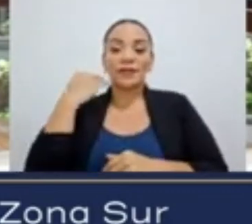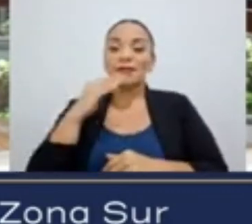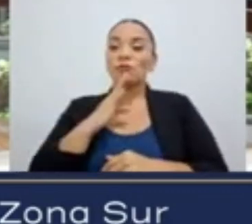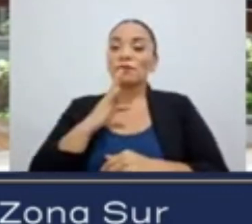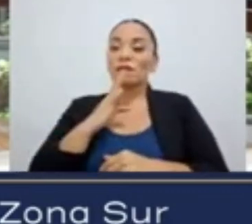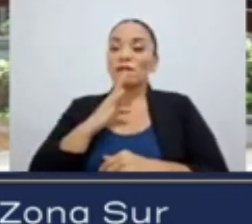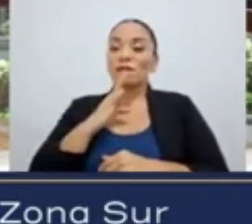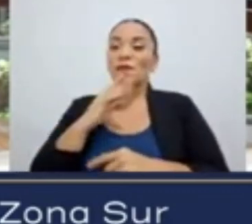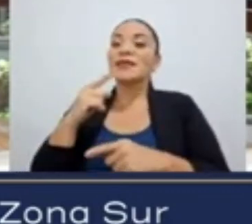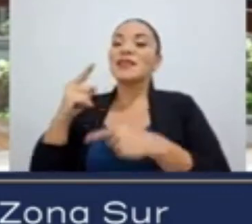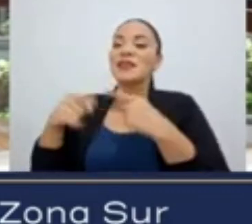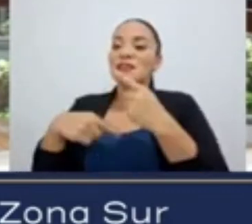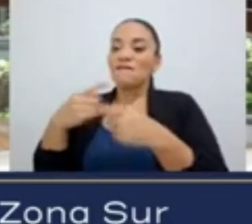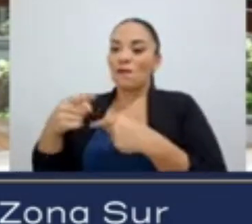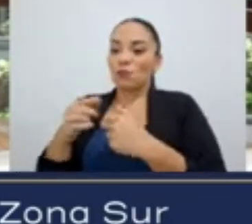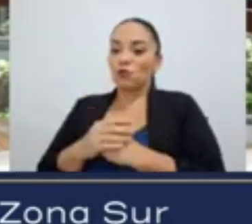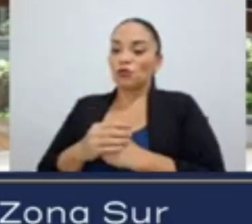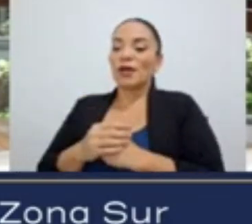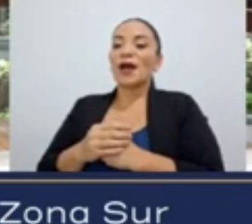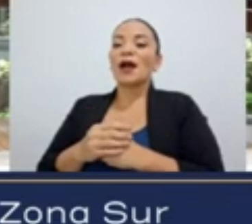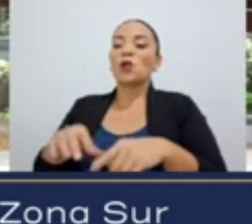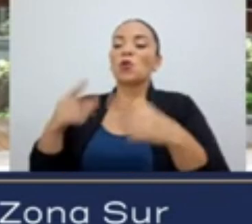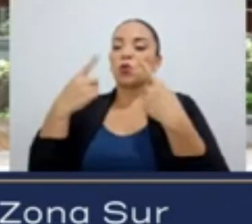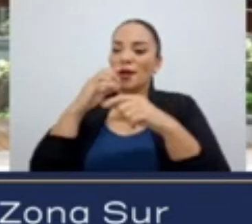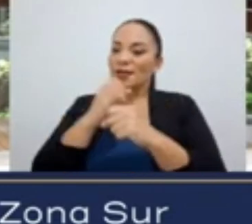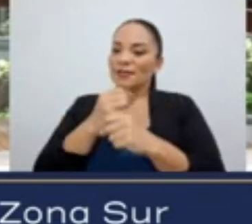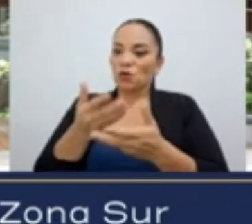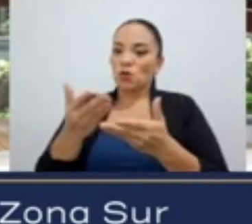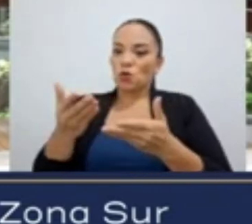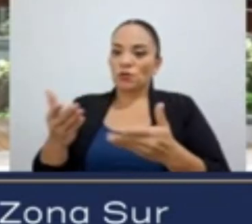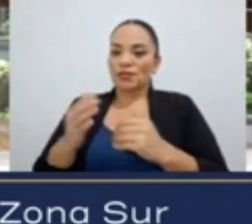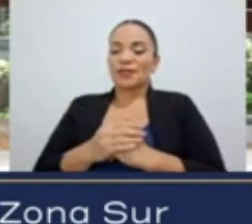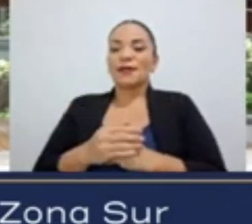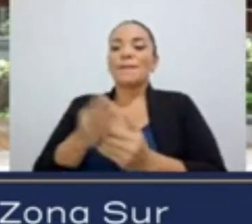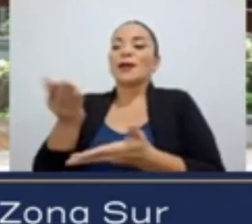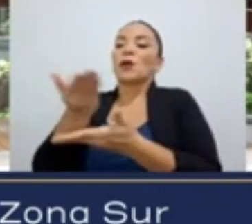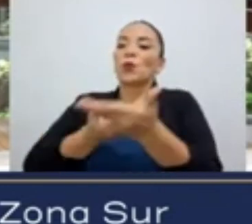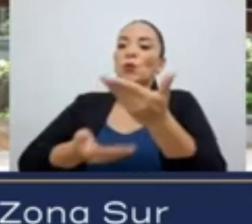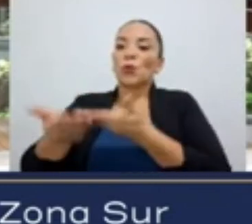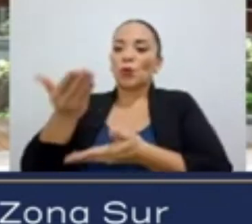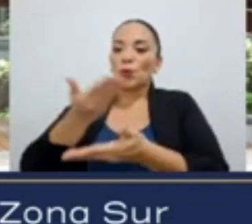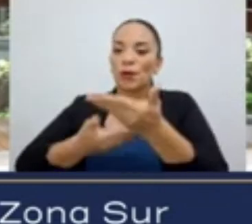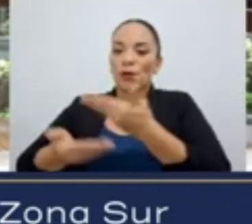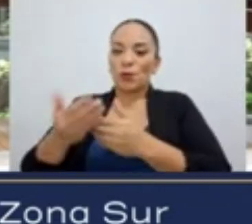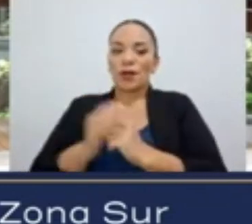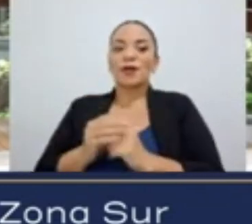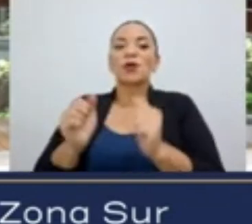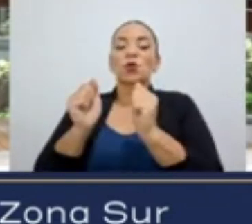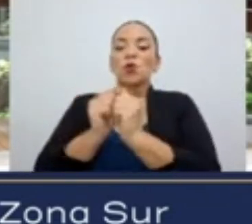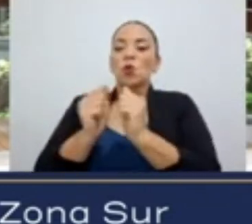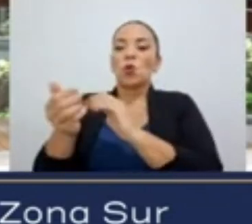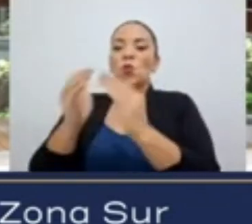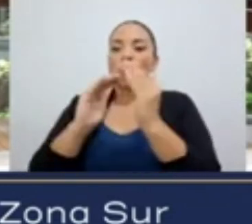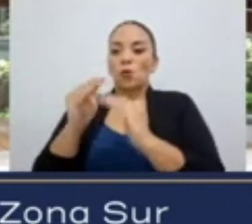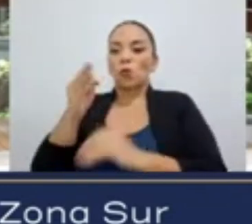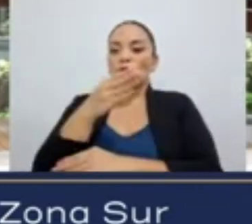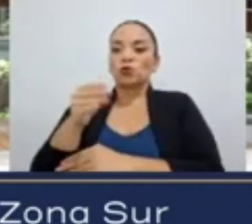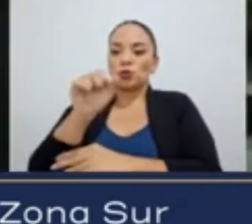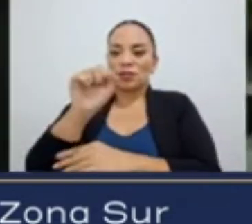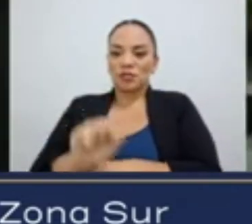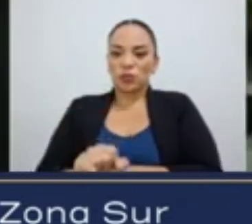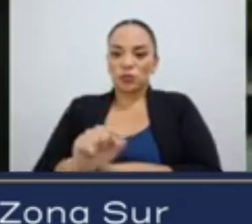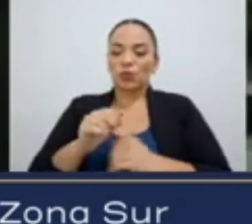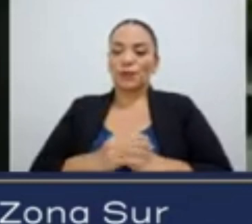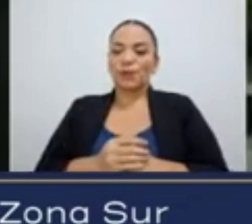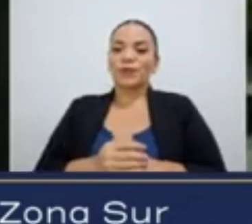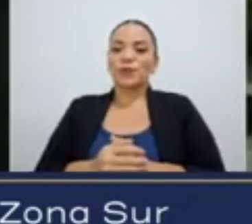íbamos a hacer las cosas para poder colaborar con el pueblo de la zona sur y en este